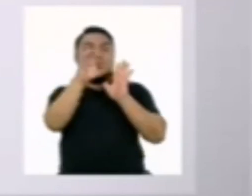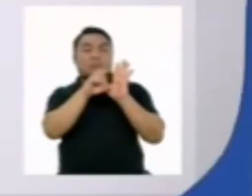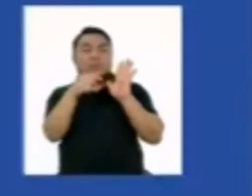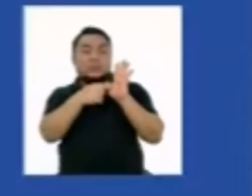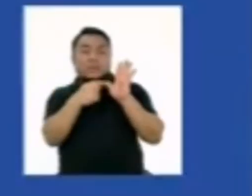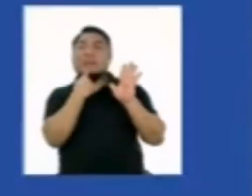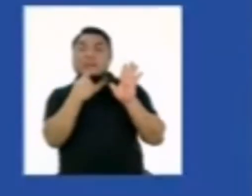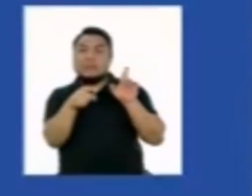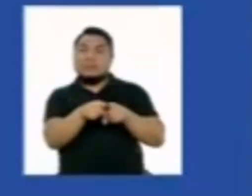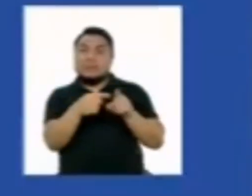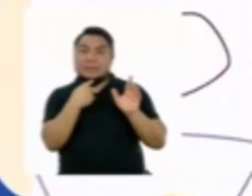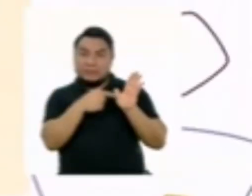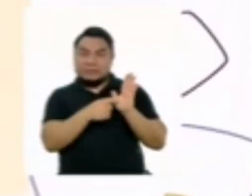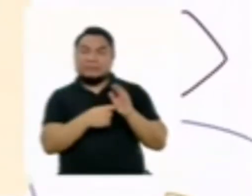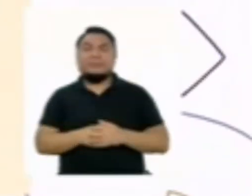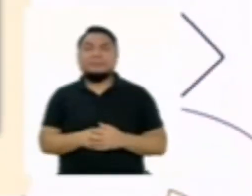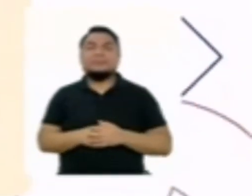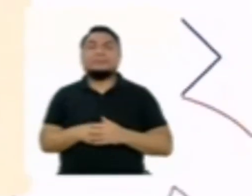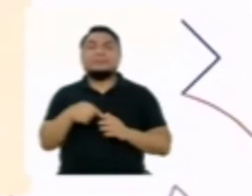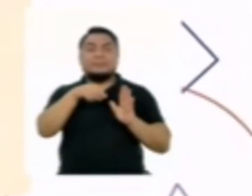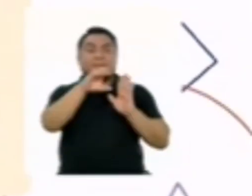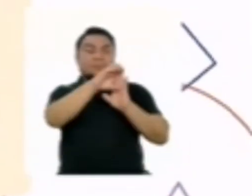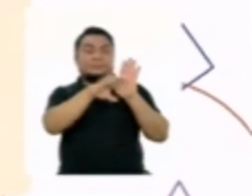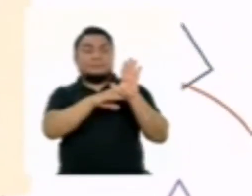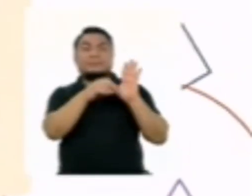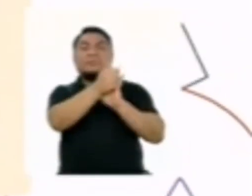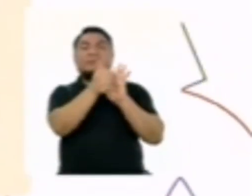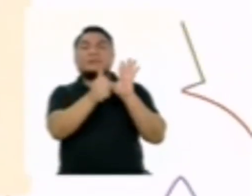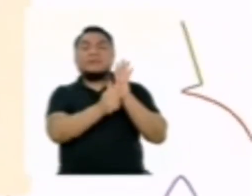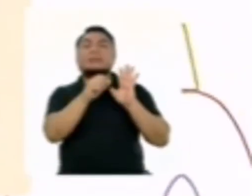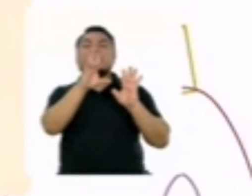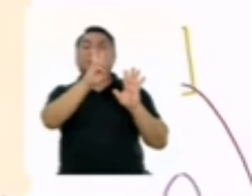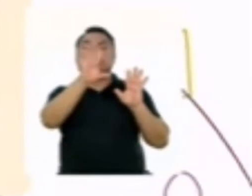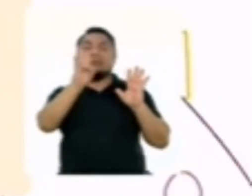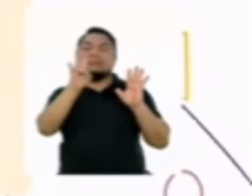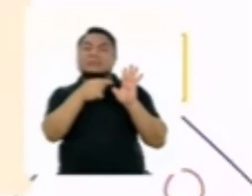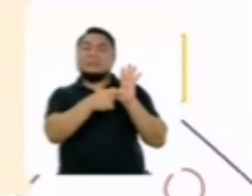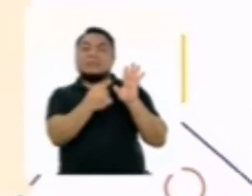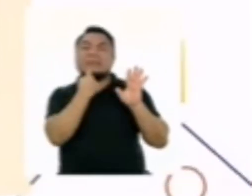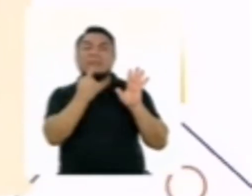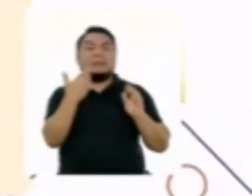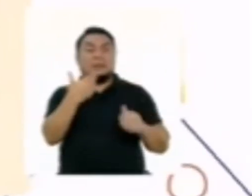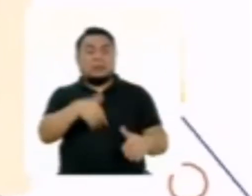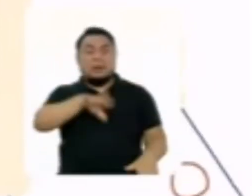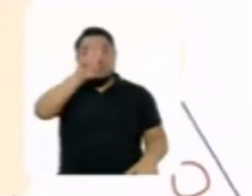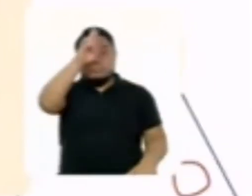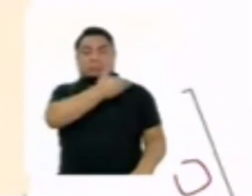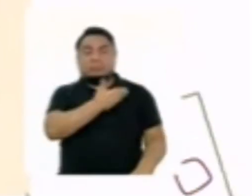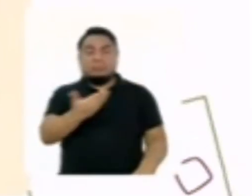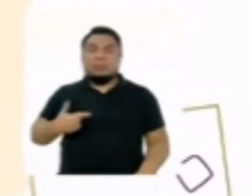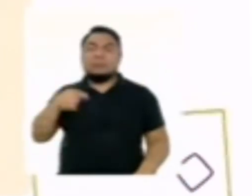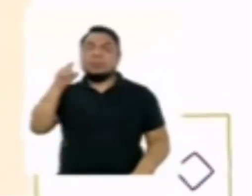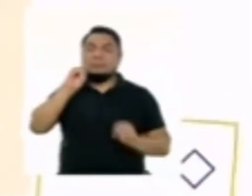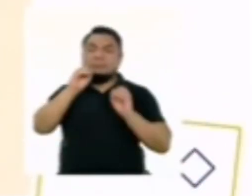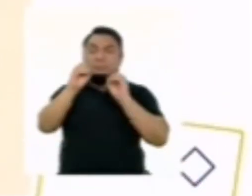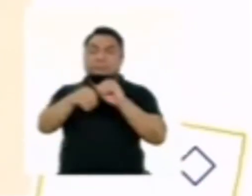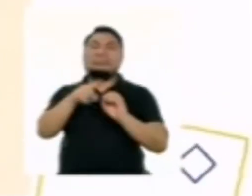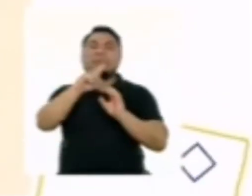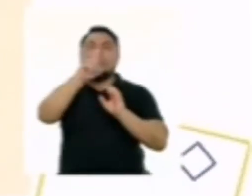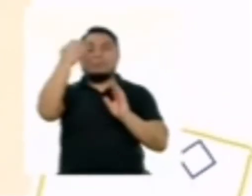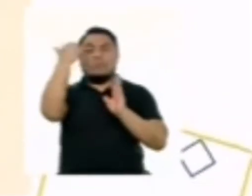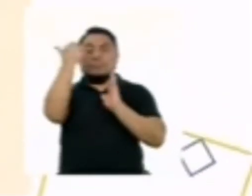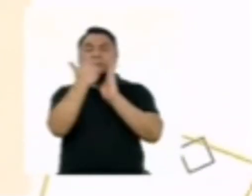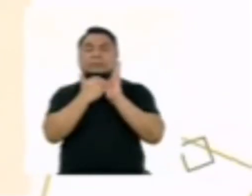Constitución Política. En su artículo 67 establece que el Estado determina la política nacional